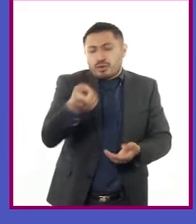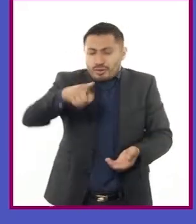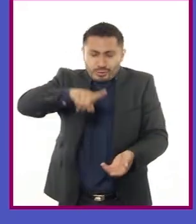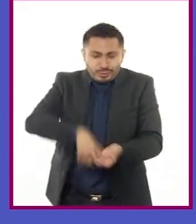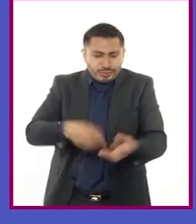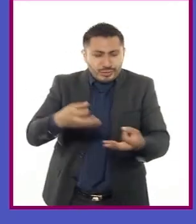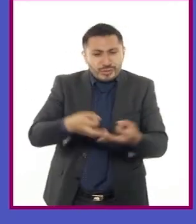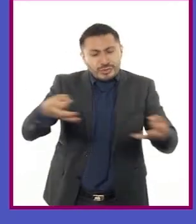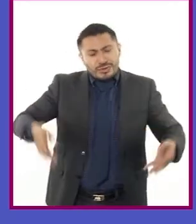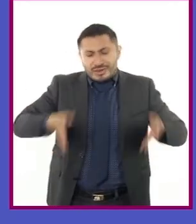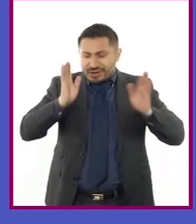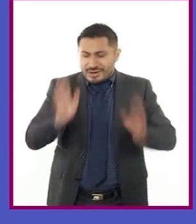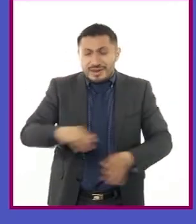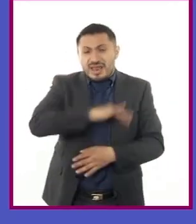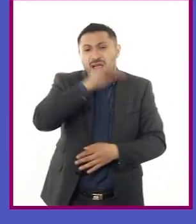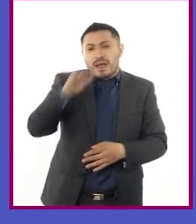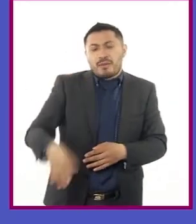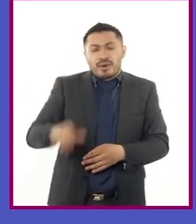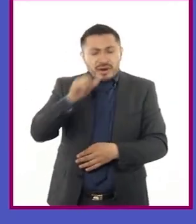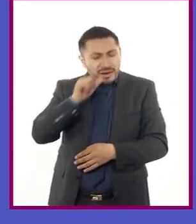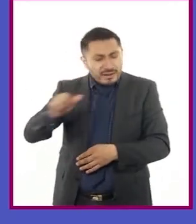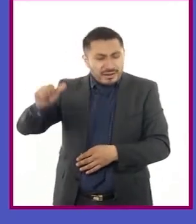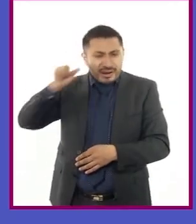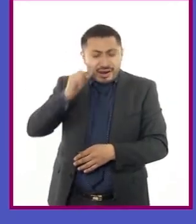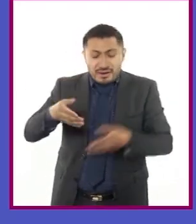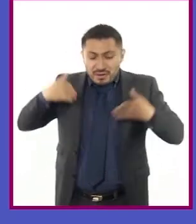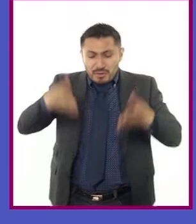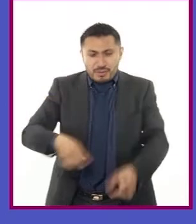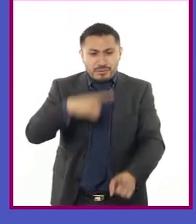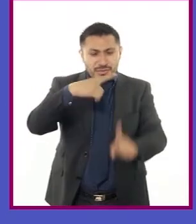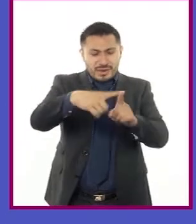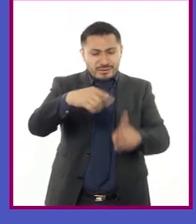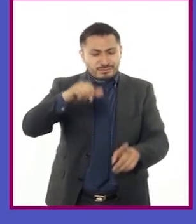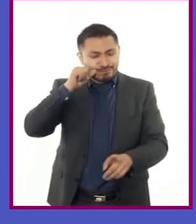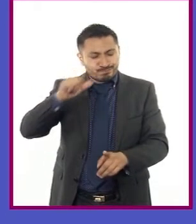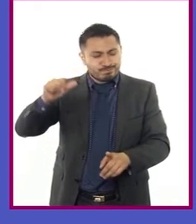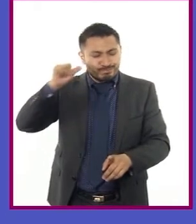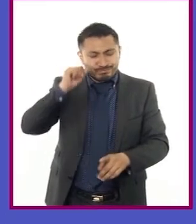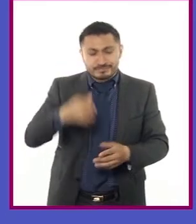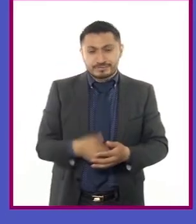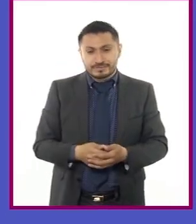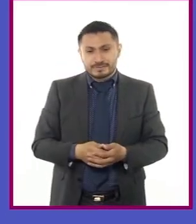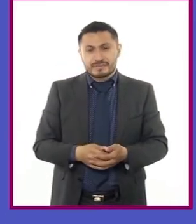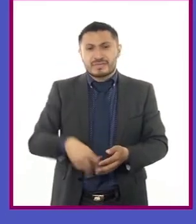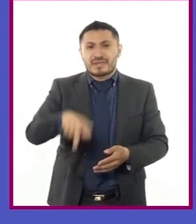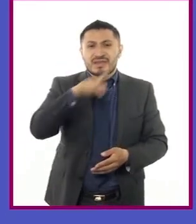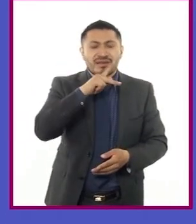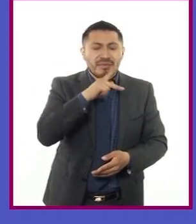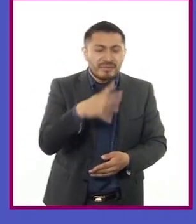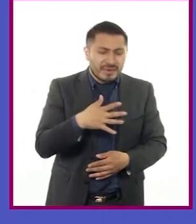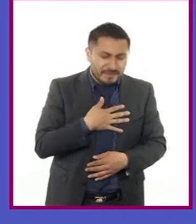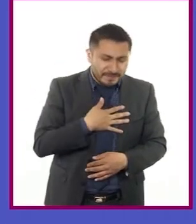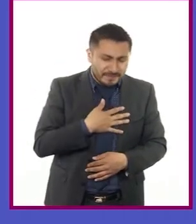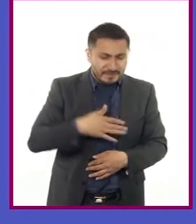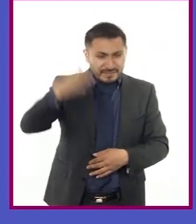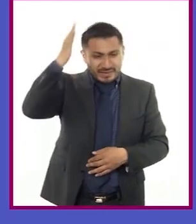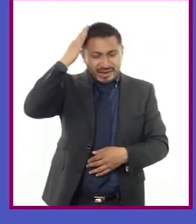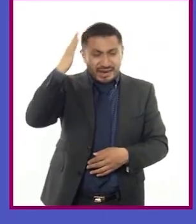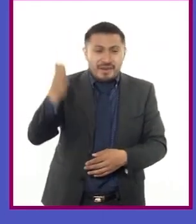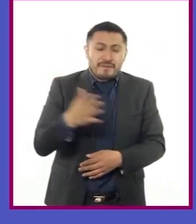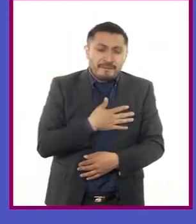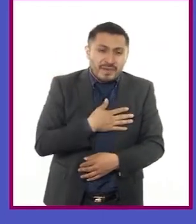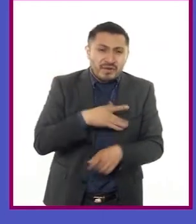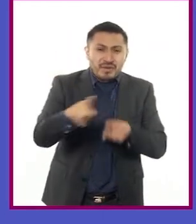desde ayer. Ayer te enterramos en la tierra, ayer. Padre mío, Señor mío,